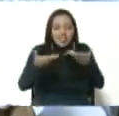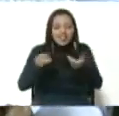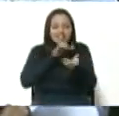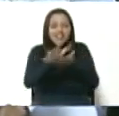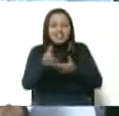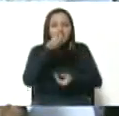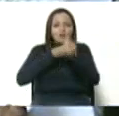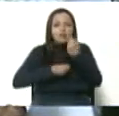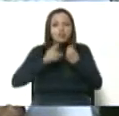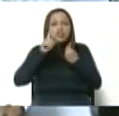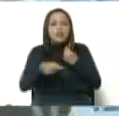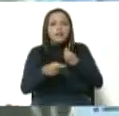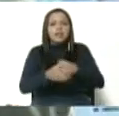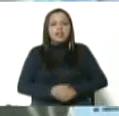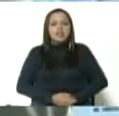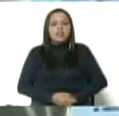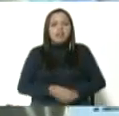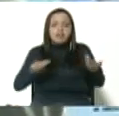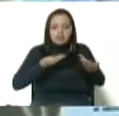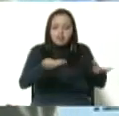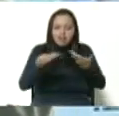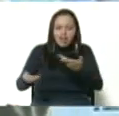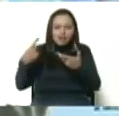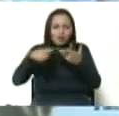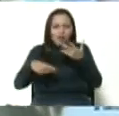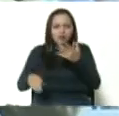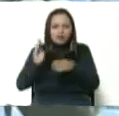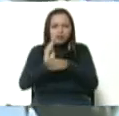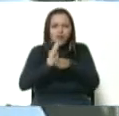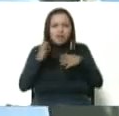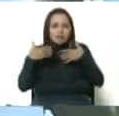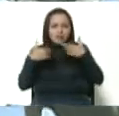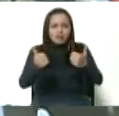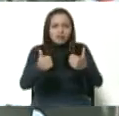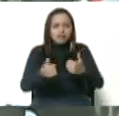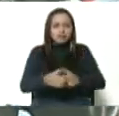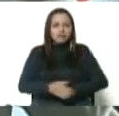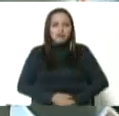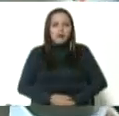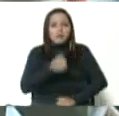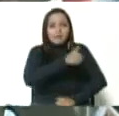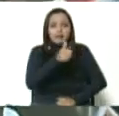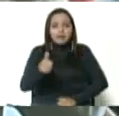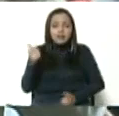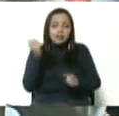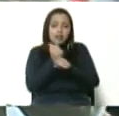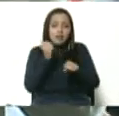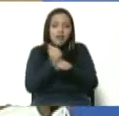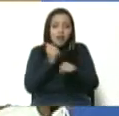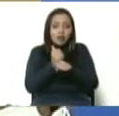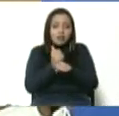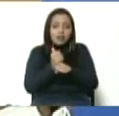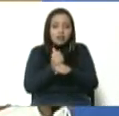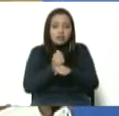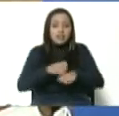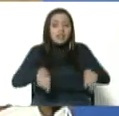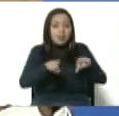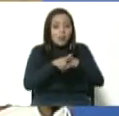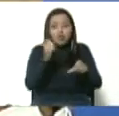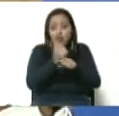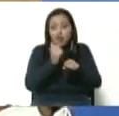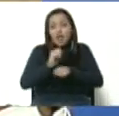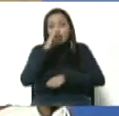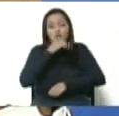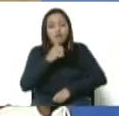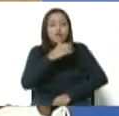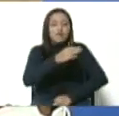distribución de equipos de bioseguridad y difusión de protocolos para cada sector laboral, incluyendo el sector informal, que es